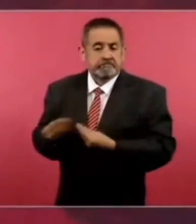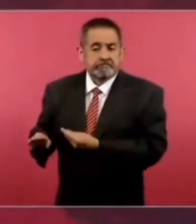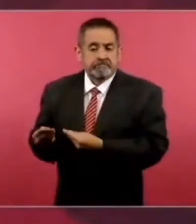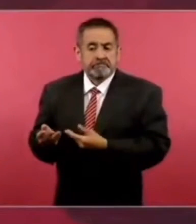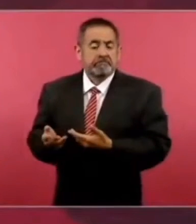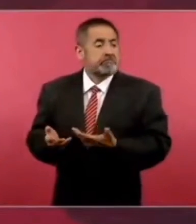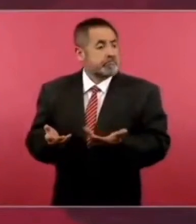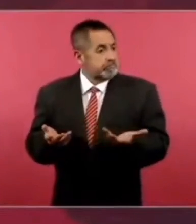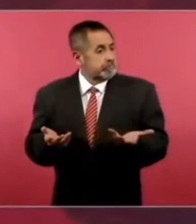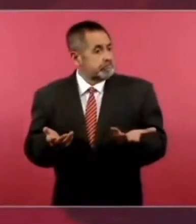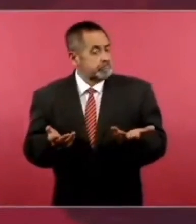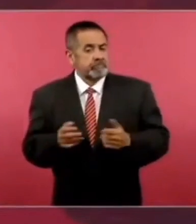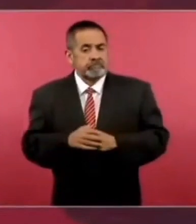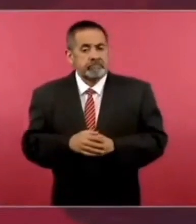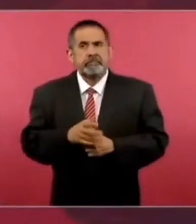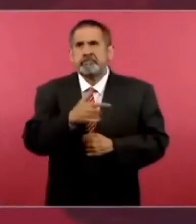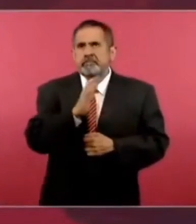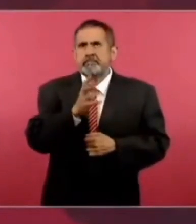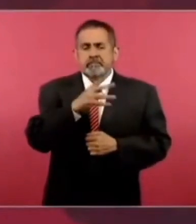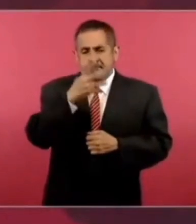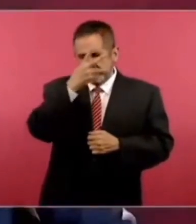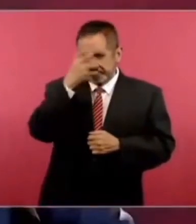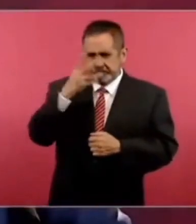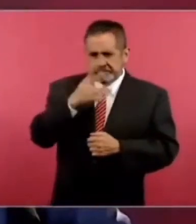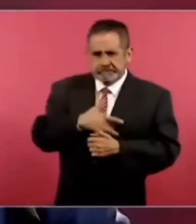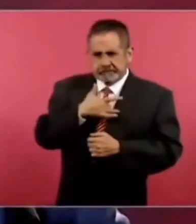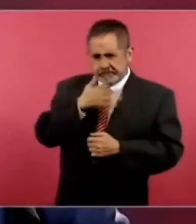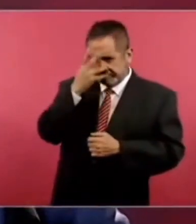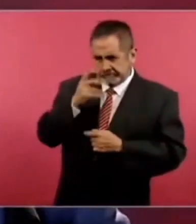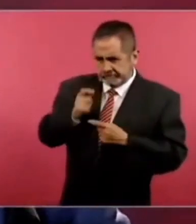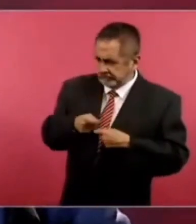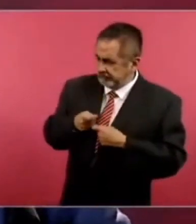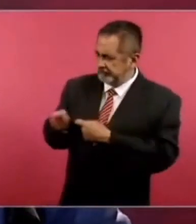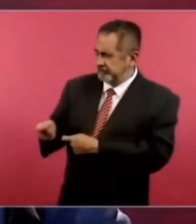ya han entregado visas humanitarias